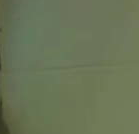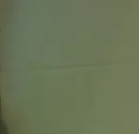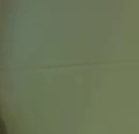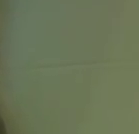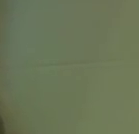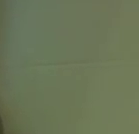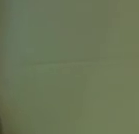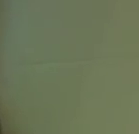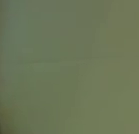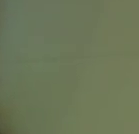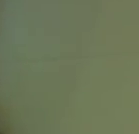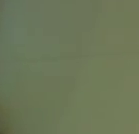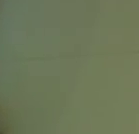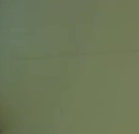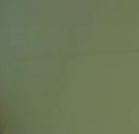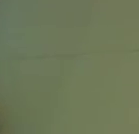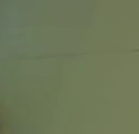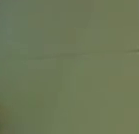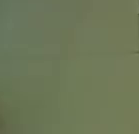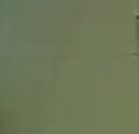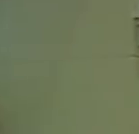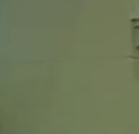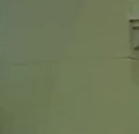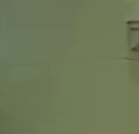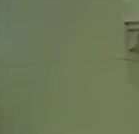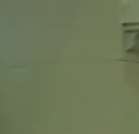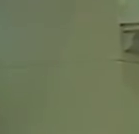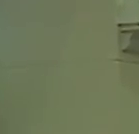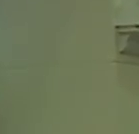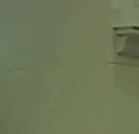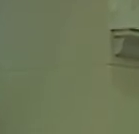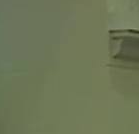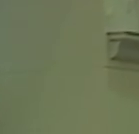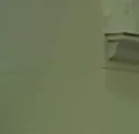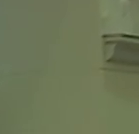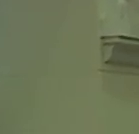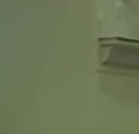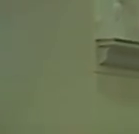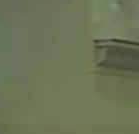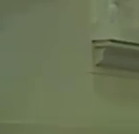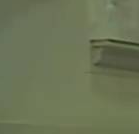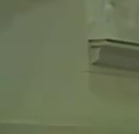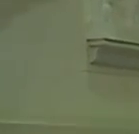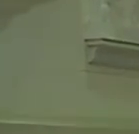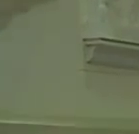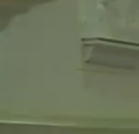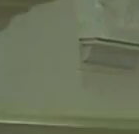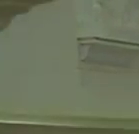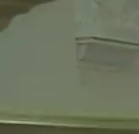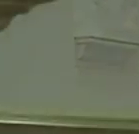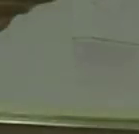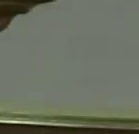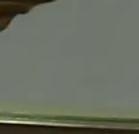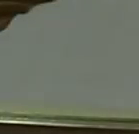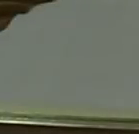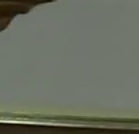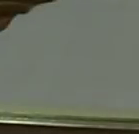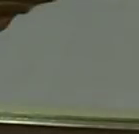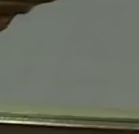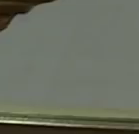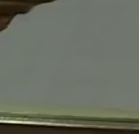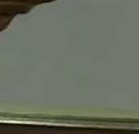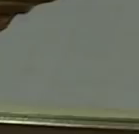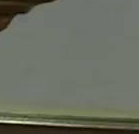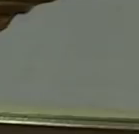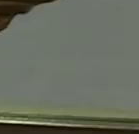a la defensa del Esequibo, esto para que se respete el acuerdo de Ginebra firmado en el año